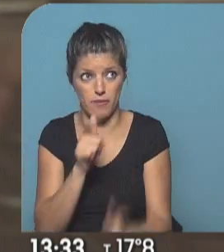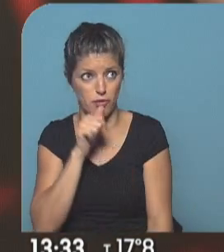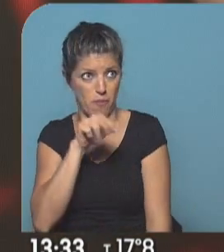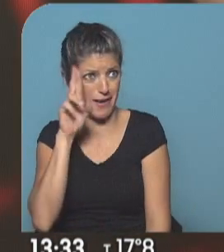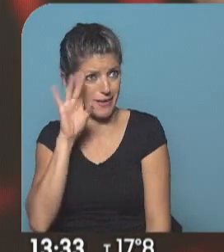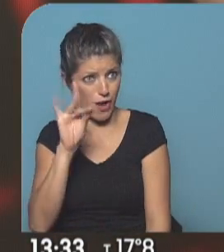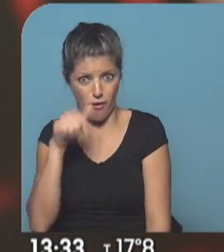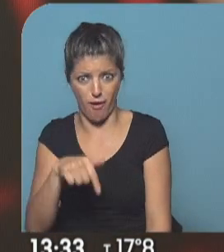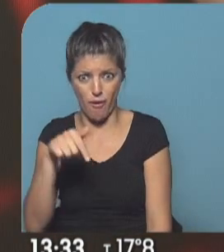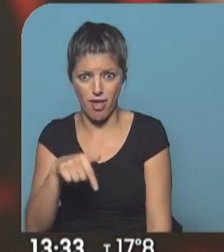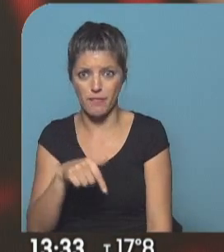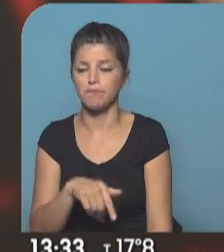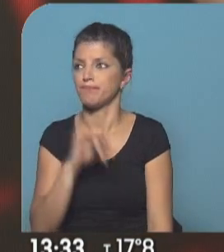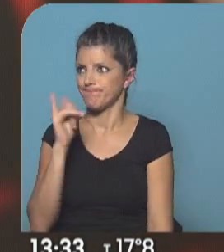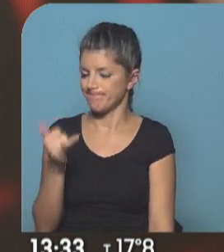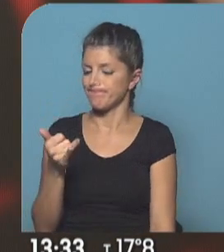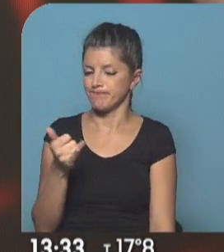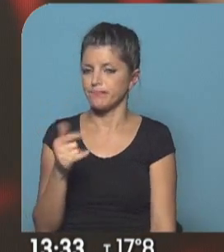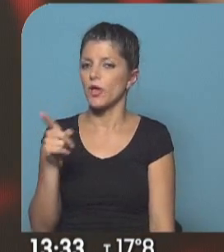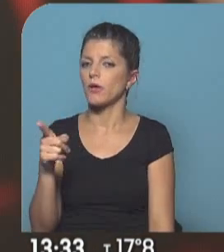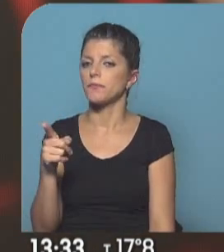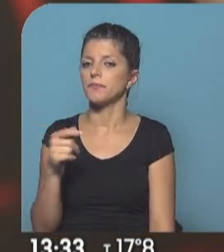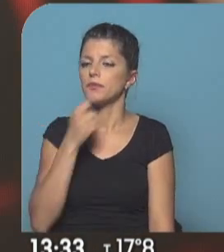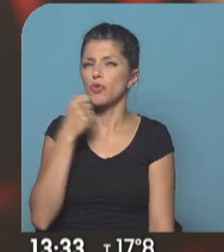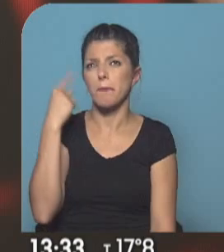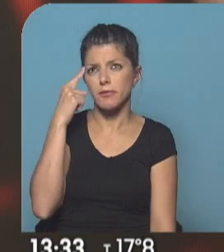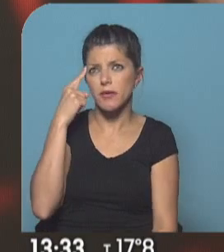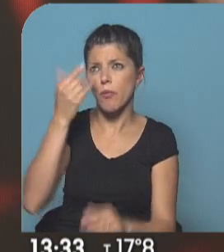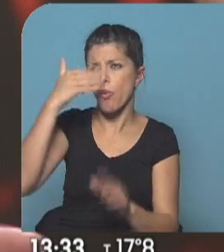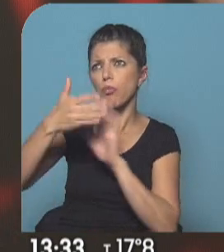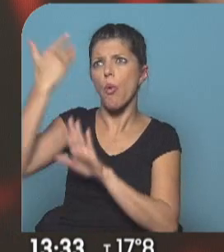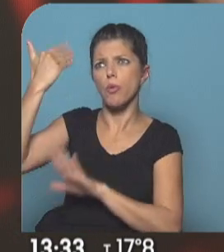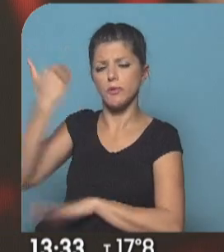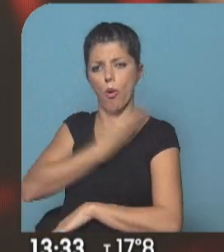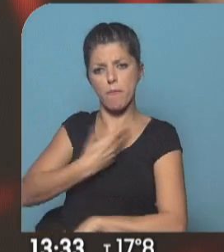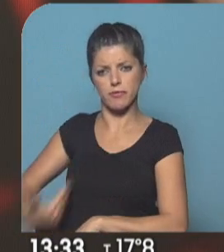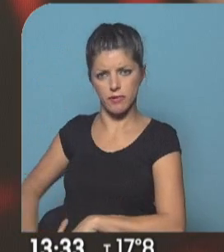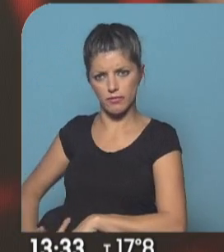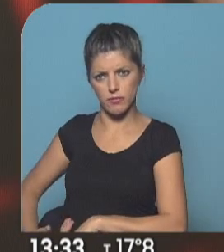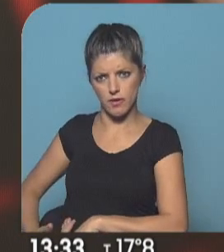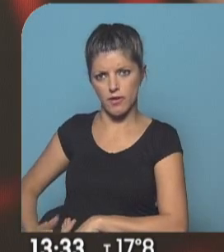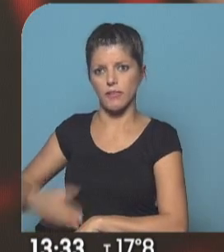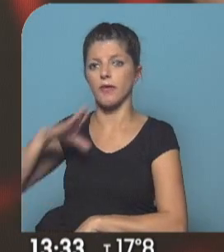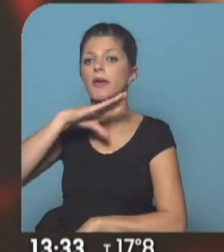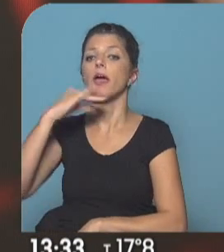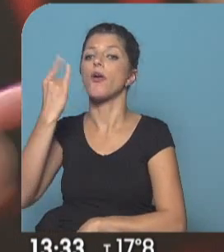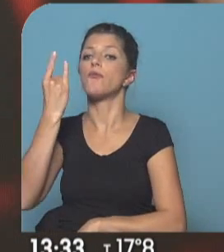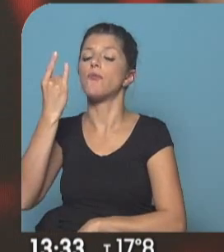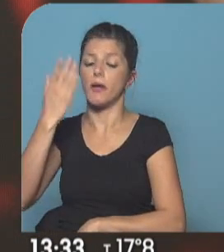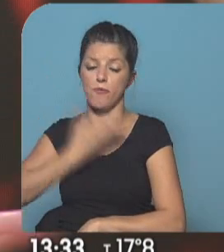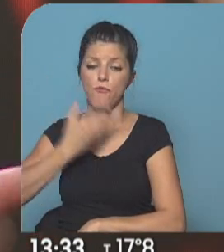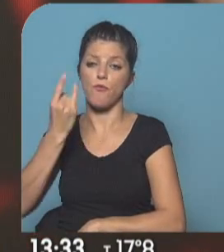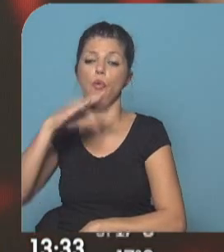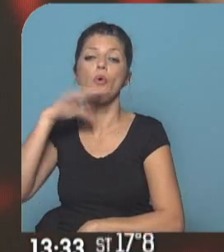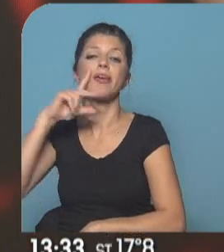Sí, es muy notable lo que pasa en Perú. Inde, si uno se revisa los últimos presidentes peruanos desde el fin del fujimorismo, es decir, Toledo,